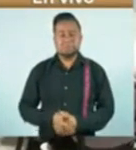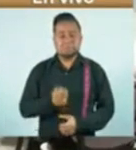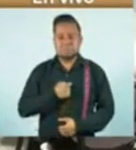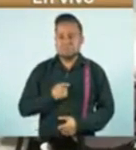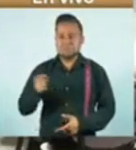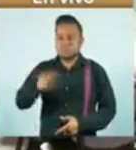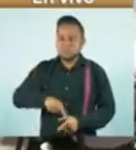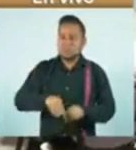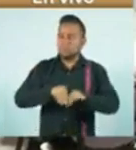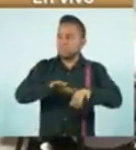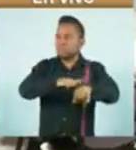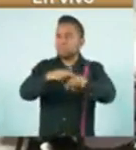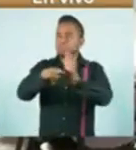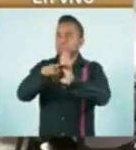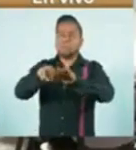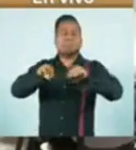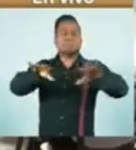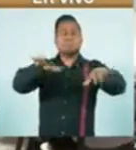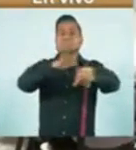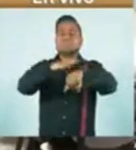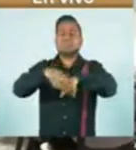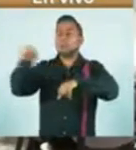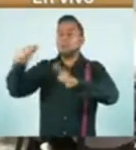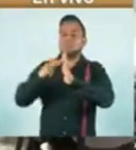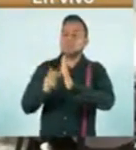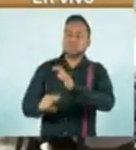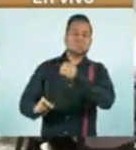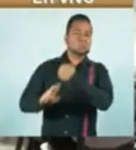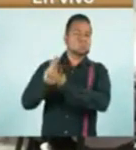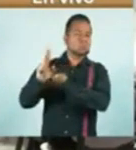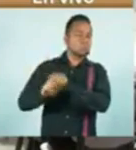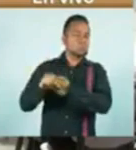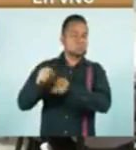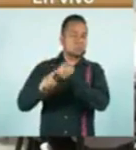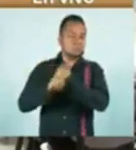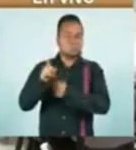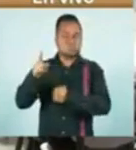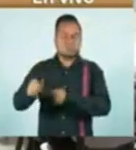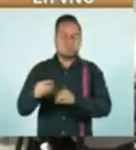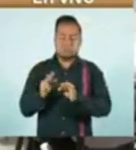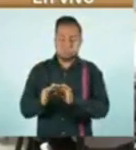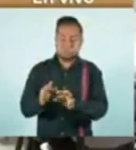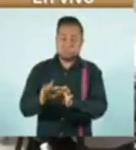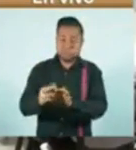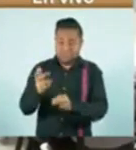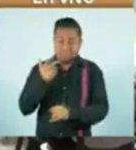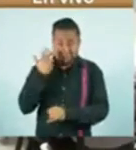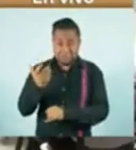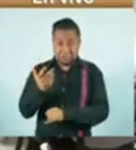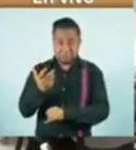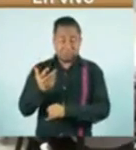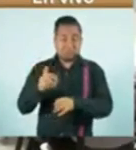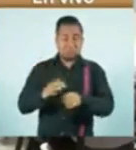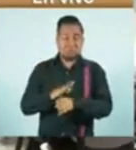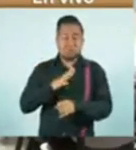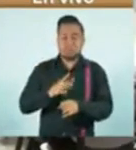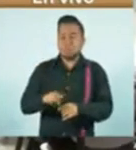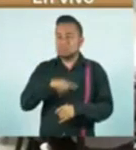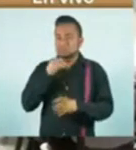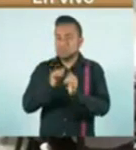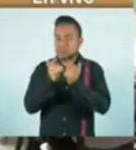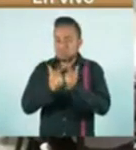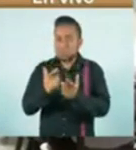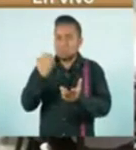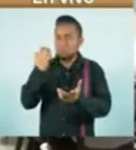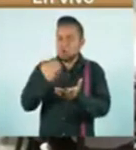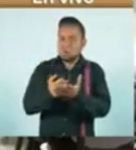señal desde Oaxaca de que esto va a ser un acto repetitivo, no solo por las implicaciones sociales,